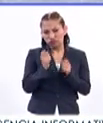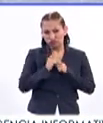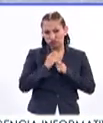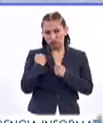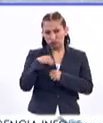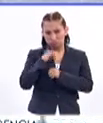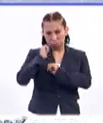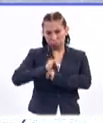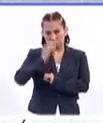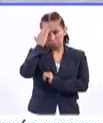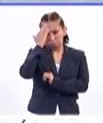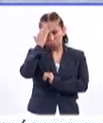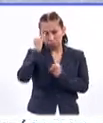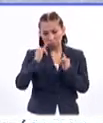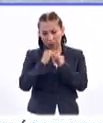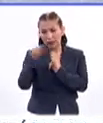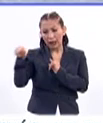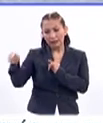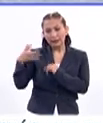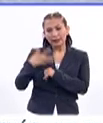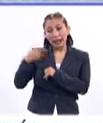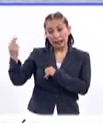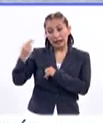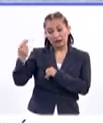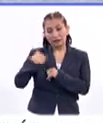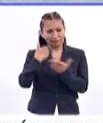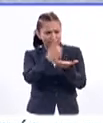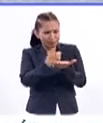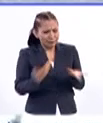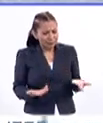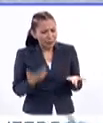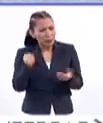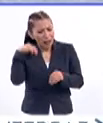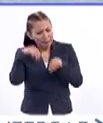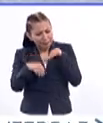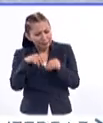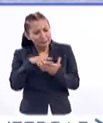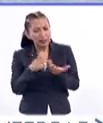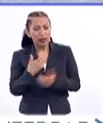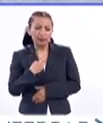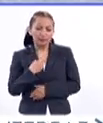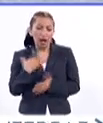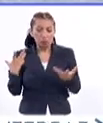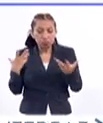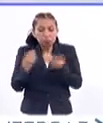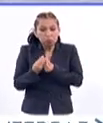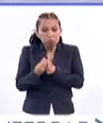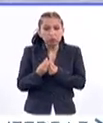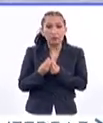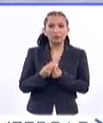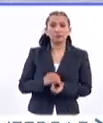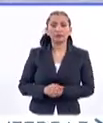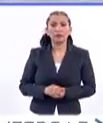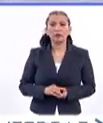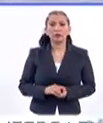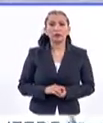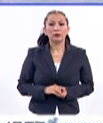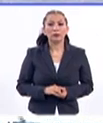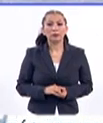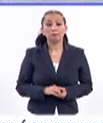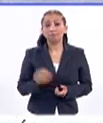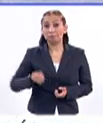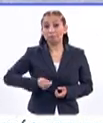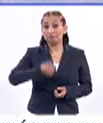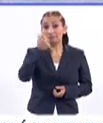del instituto y ellos tienen esta necesidad. Así que nos juntamos. Es